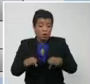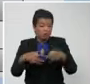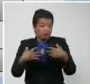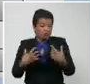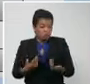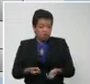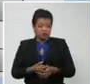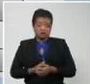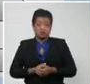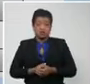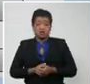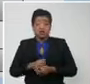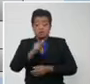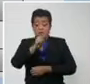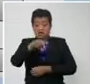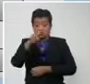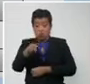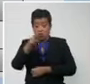activos